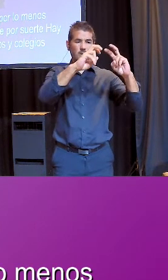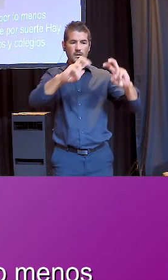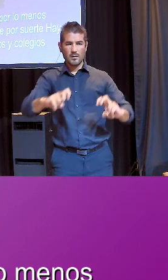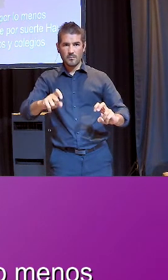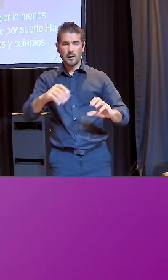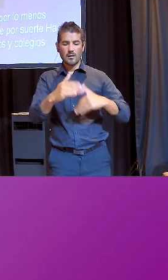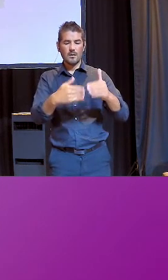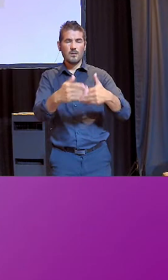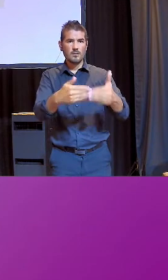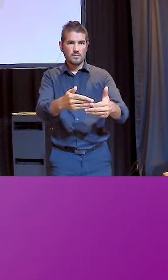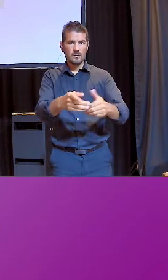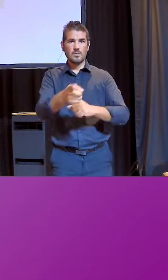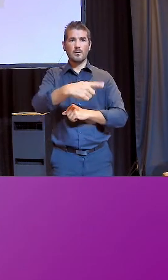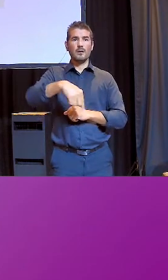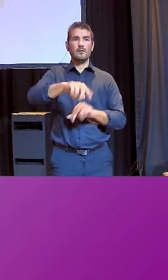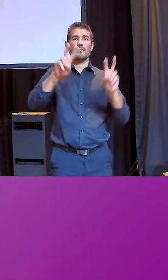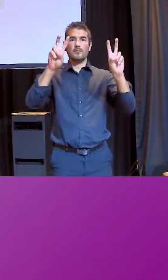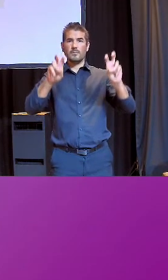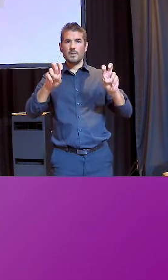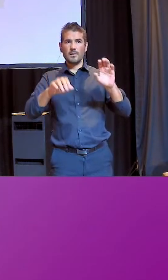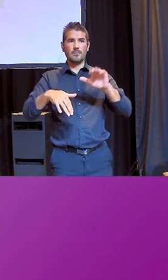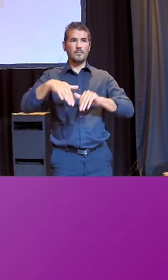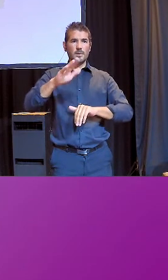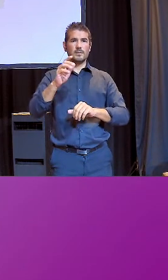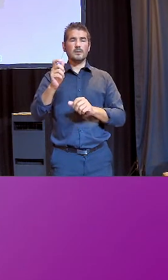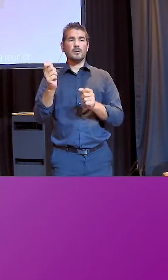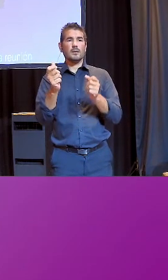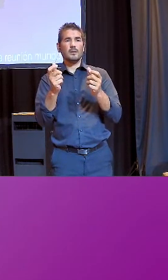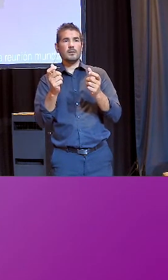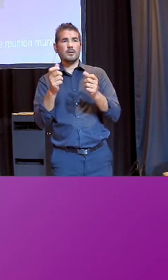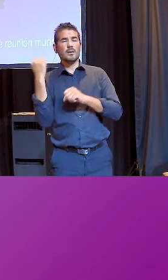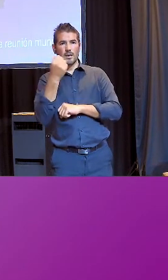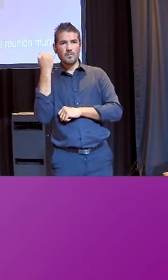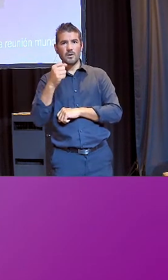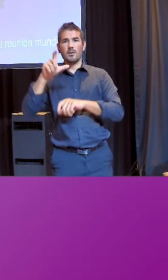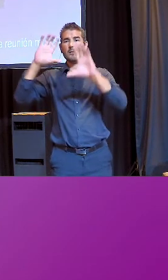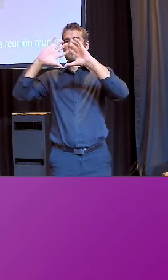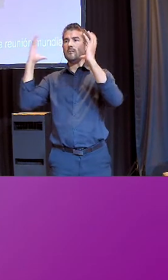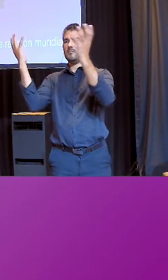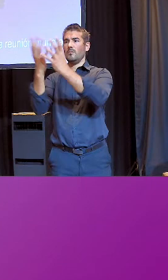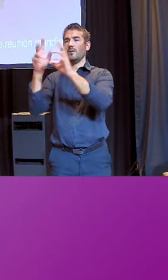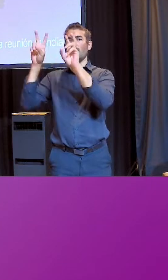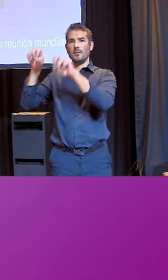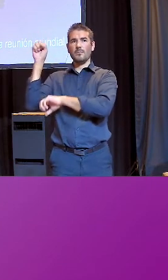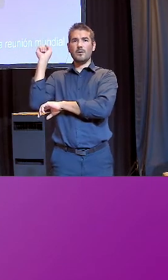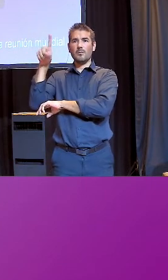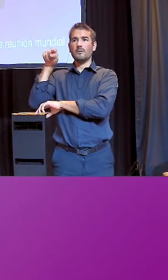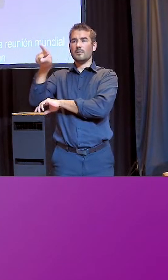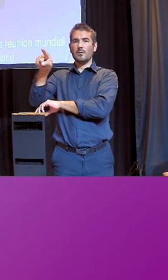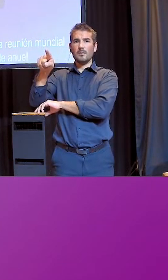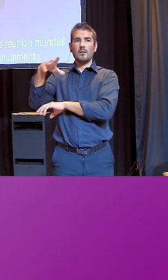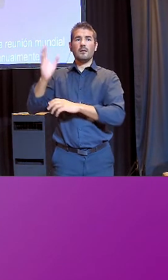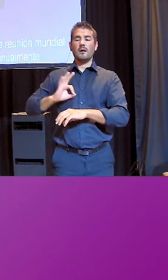de investigación. Hay sobre todo una reunión mundial de investigación en autismo que se hace